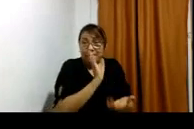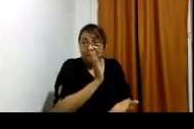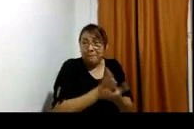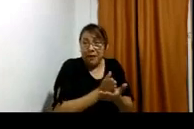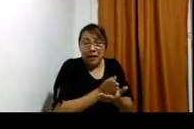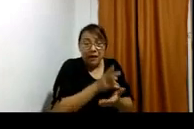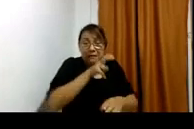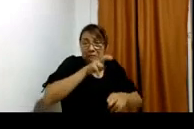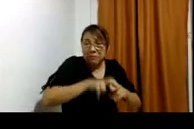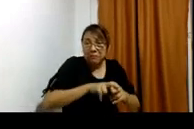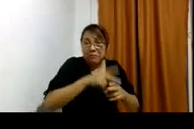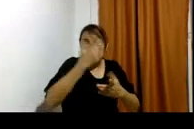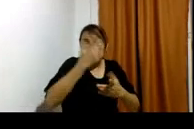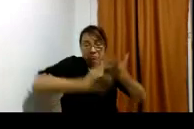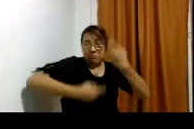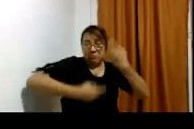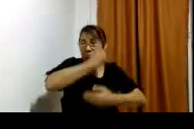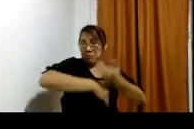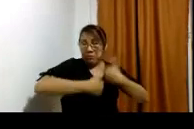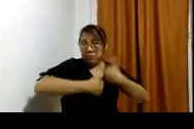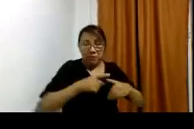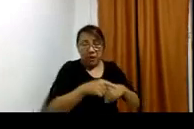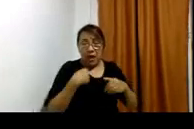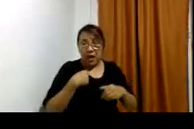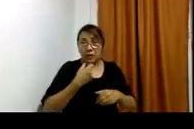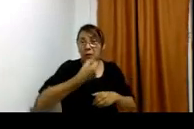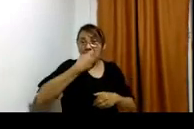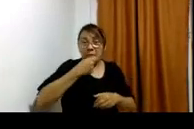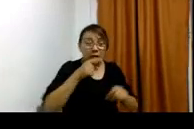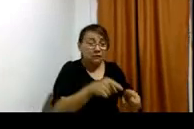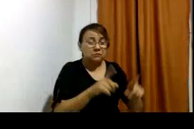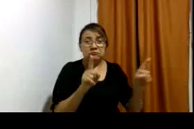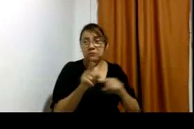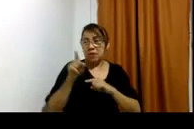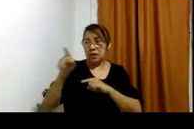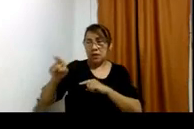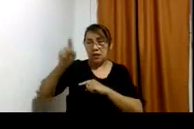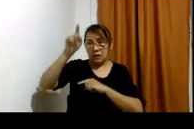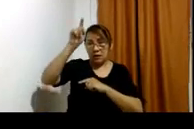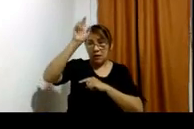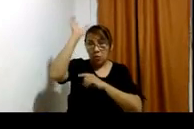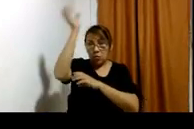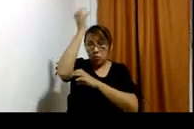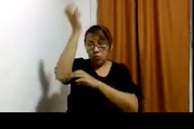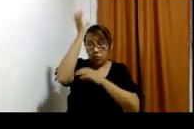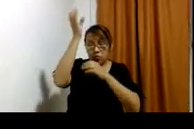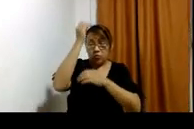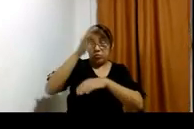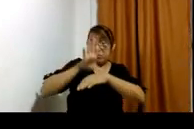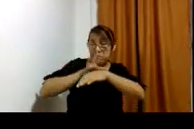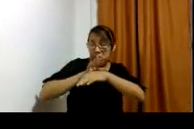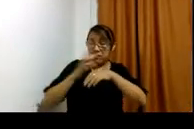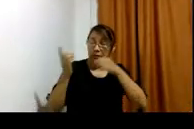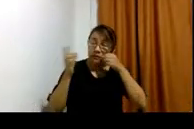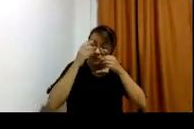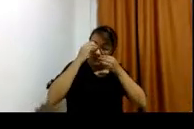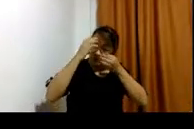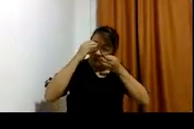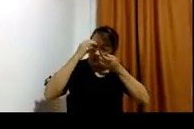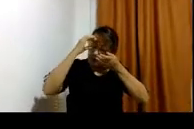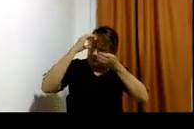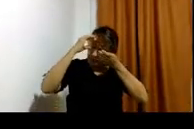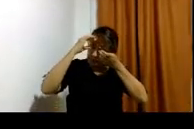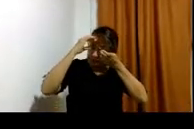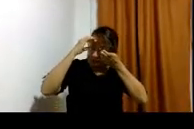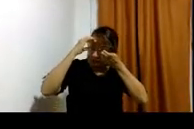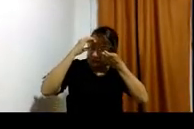el servicio médico, quienes son los encargados de conocer historia clínica y son los autorizados en dar cualquier medicamento. Nosotros, por más que